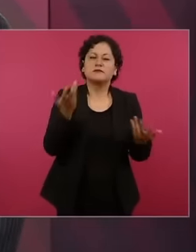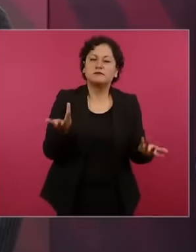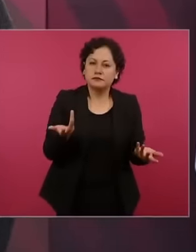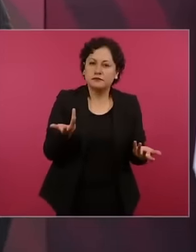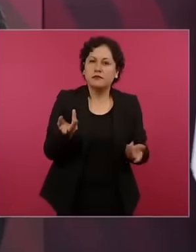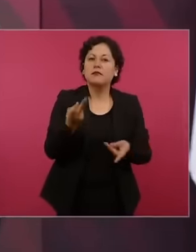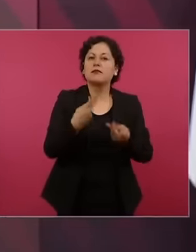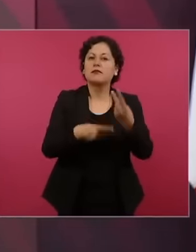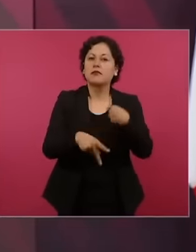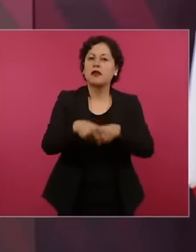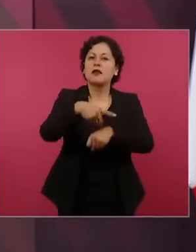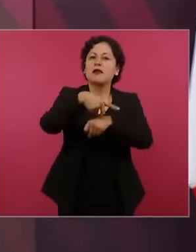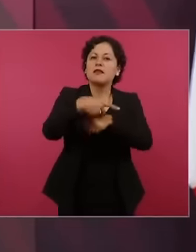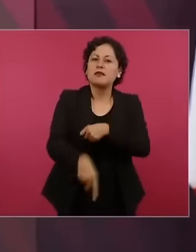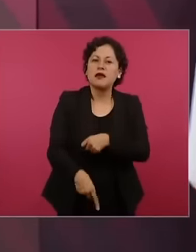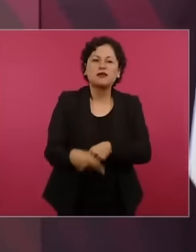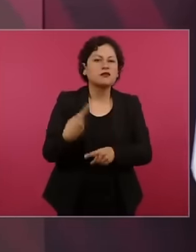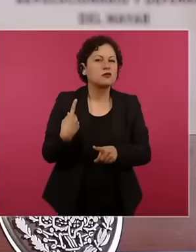mexicanos, pero también